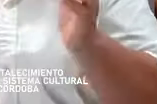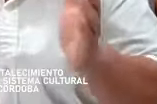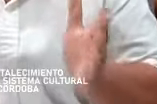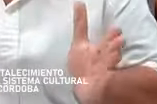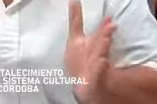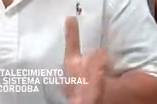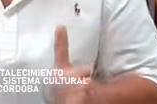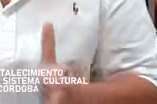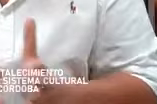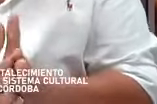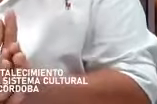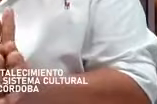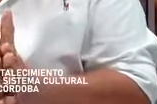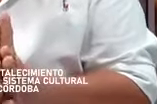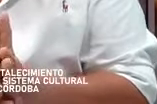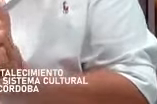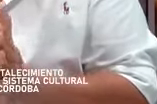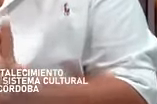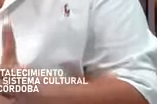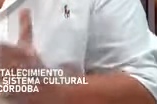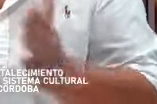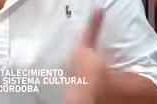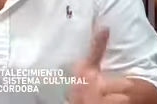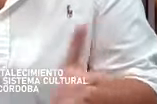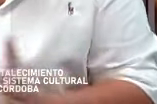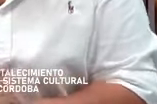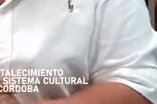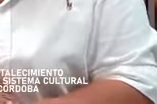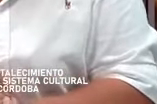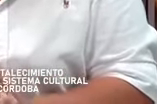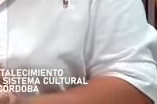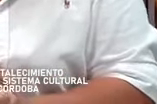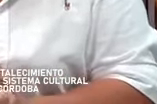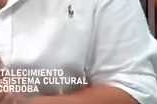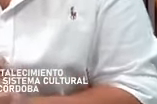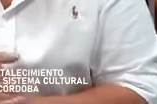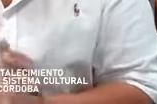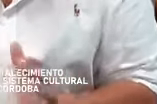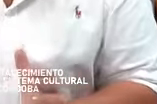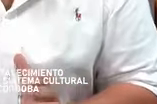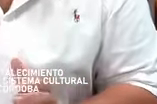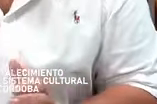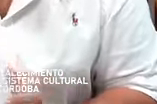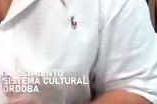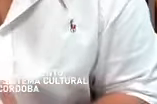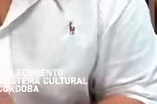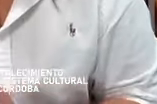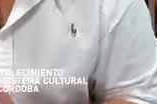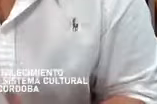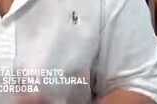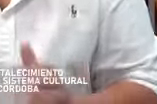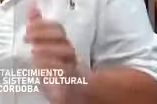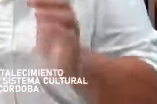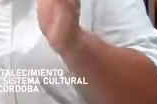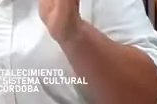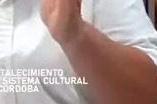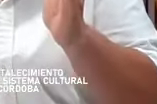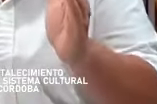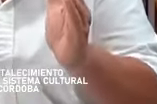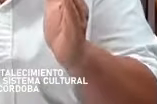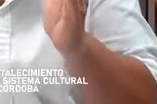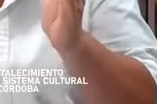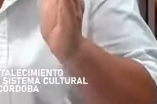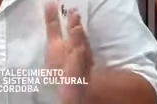escenarios de fortalecimiento de los actores del sistema de cultura de nuestro departamento, pues estamos convencidos que